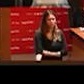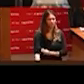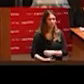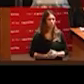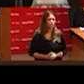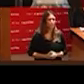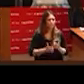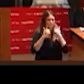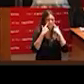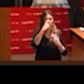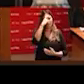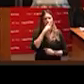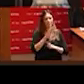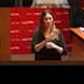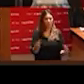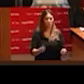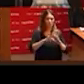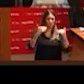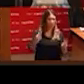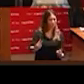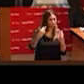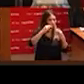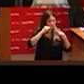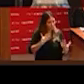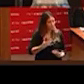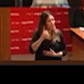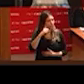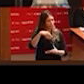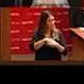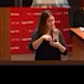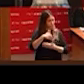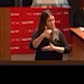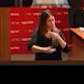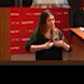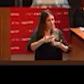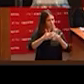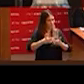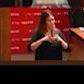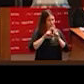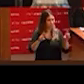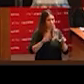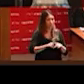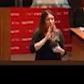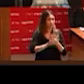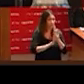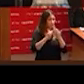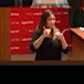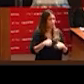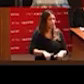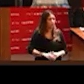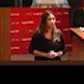que mejora la imagen no solo externa sino también la dinámica interna de la propia empresa que es algo que ya hemos ya hemos